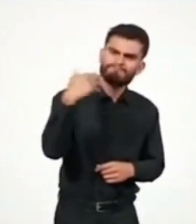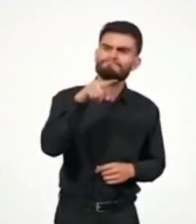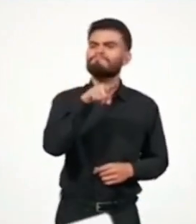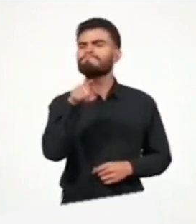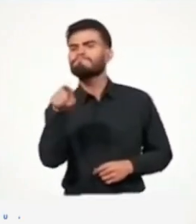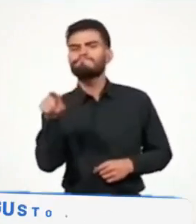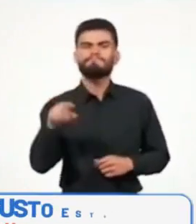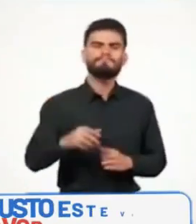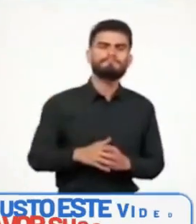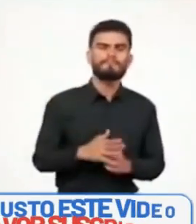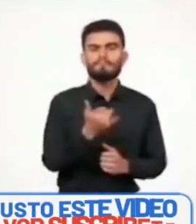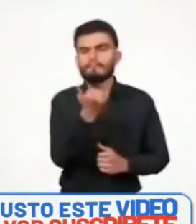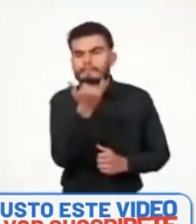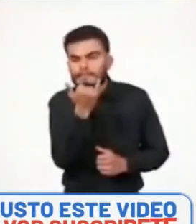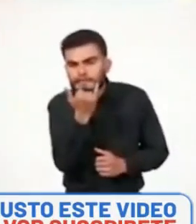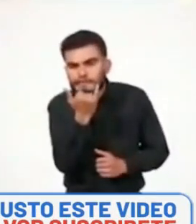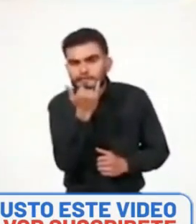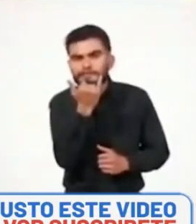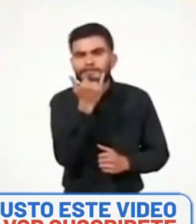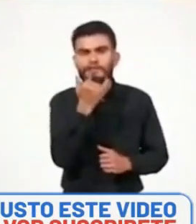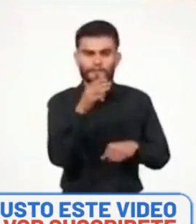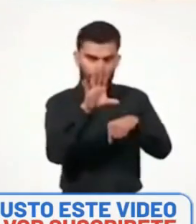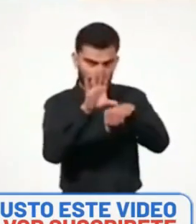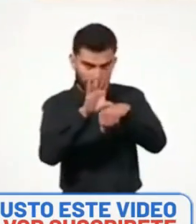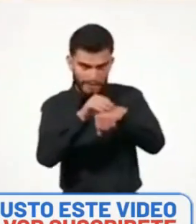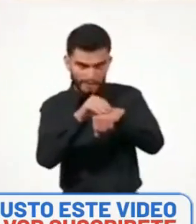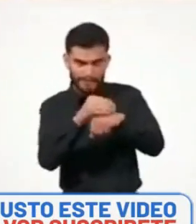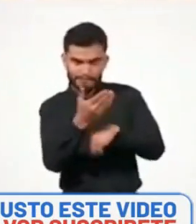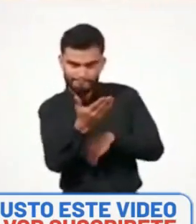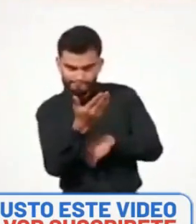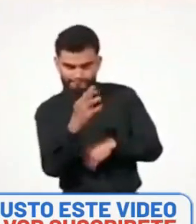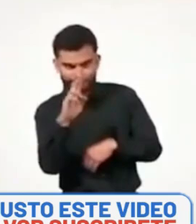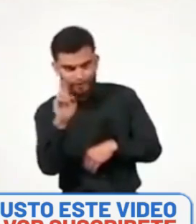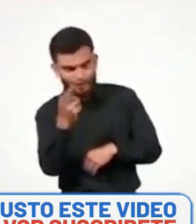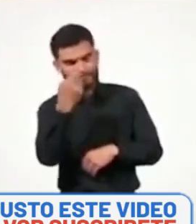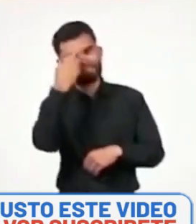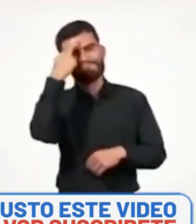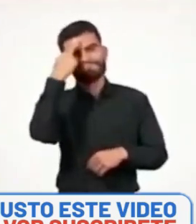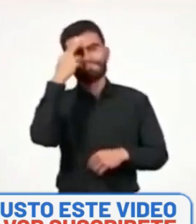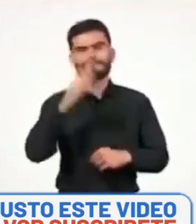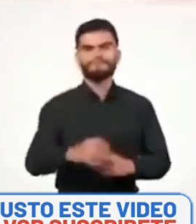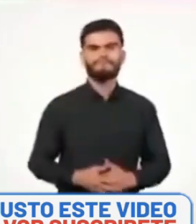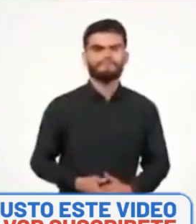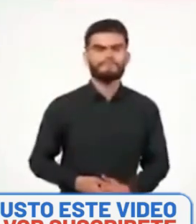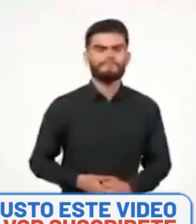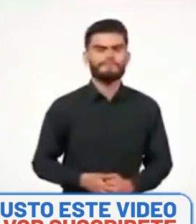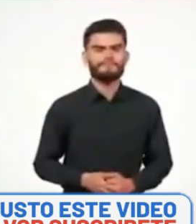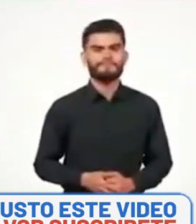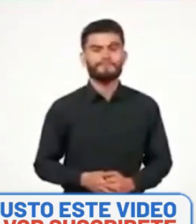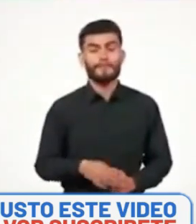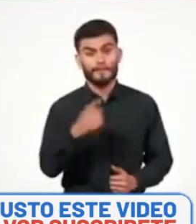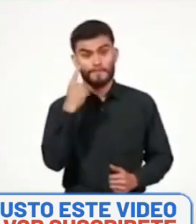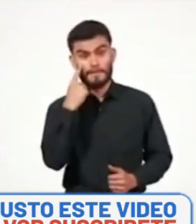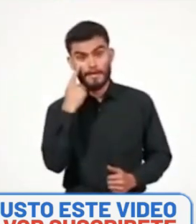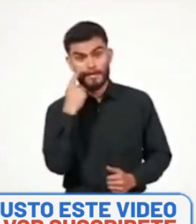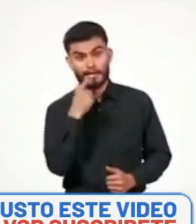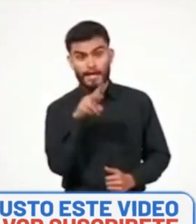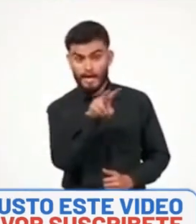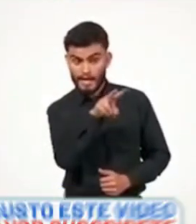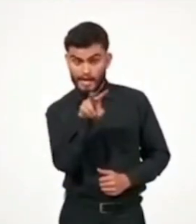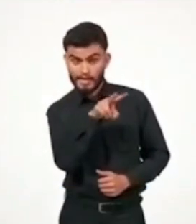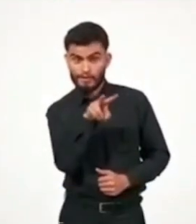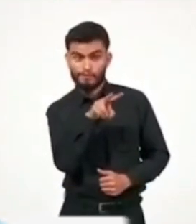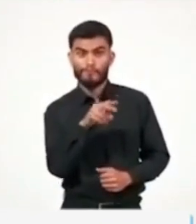Y discúlpeme, pero pedí el permiso, ¿eh? O sea, antes de hacerlo pedí permiso. Miren, ambas, ahorita que vienen,